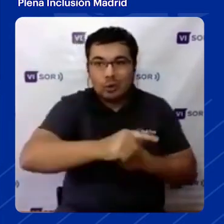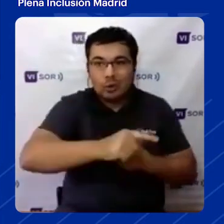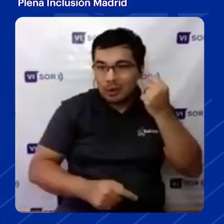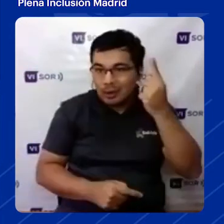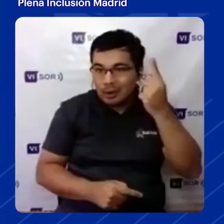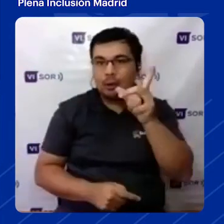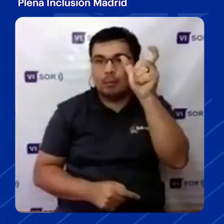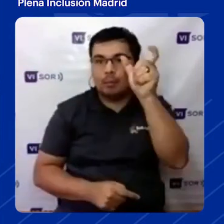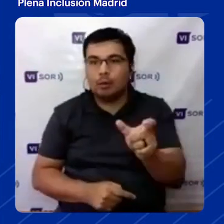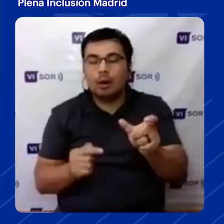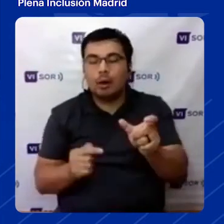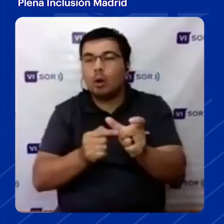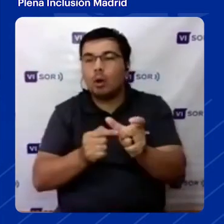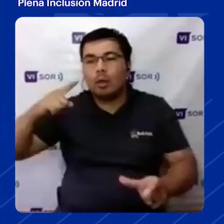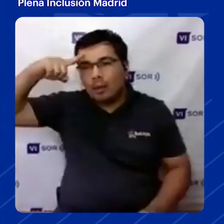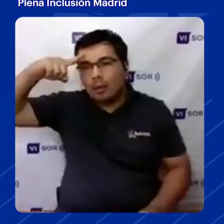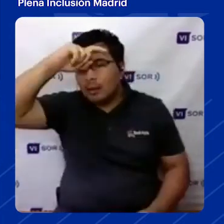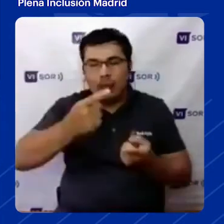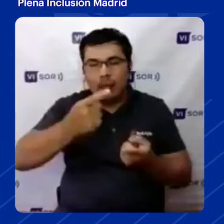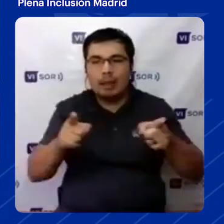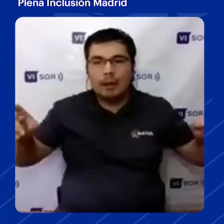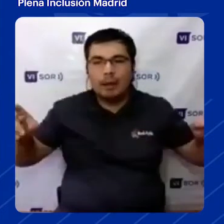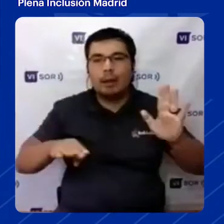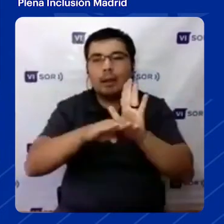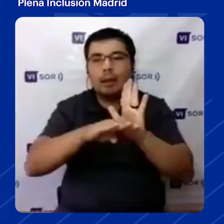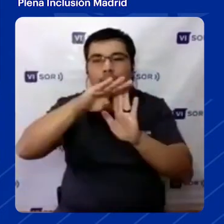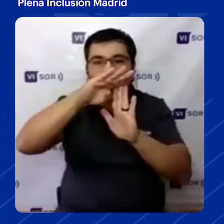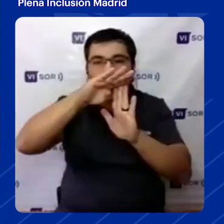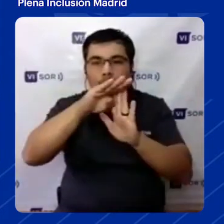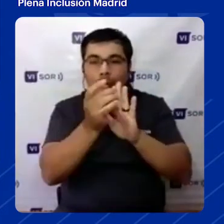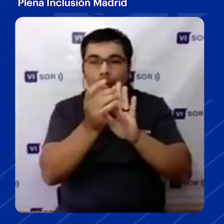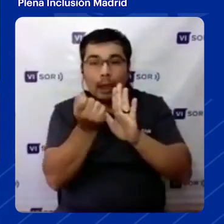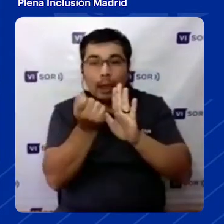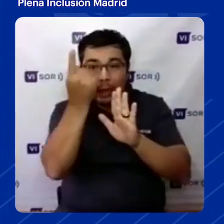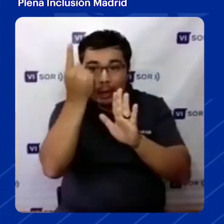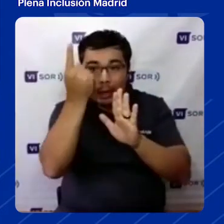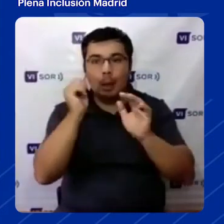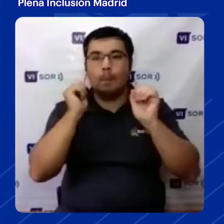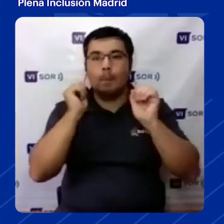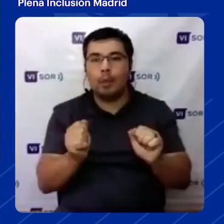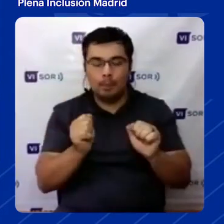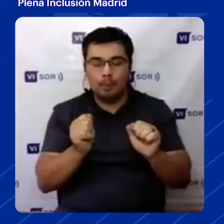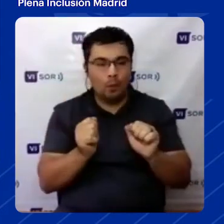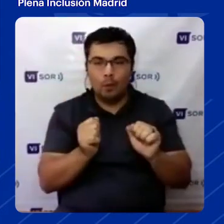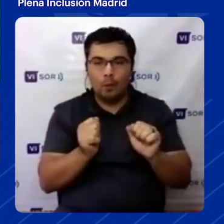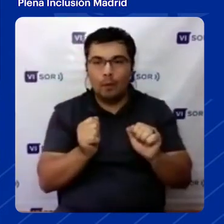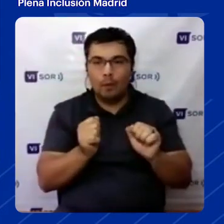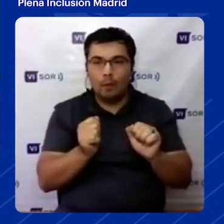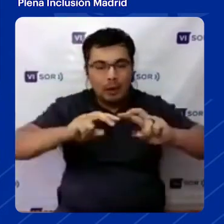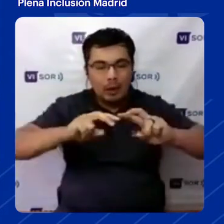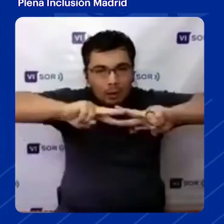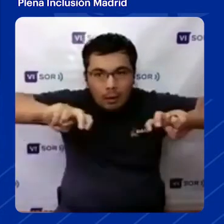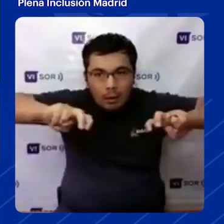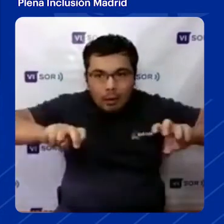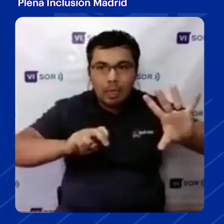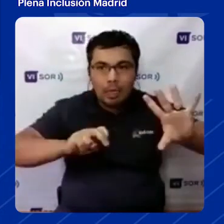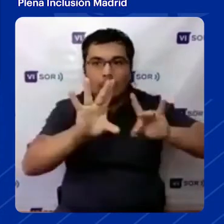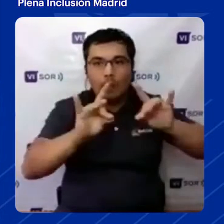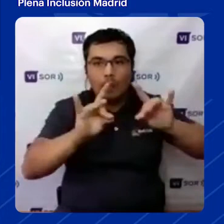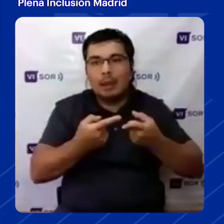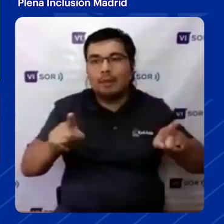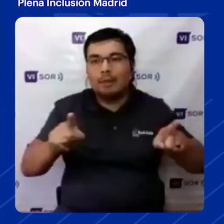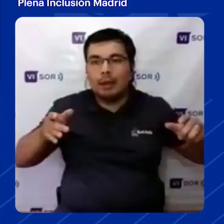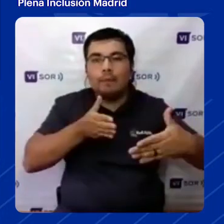de diferentes niveles, perdón, de comprensión, podamos ir descubriendo diferentes barreras que puedan existir.